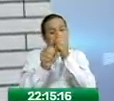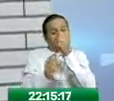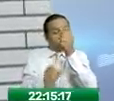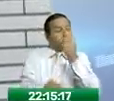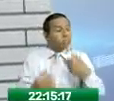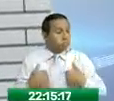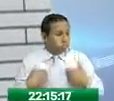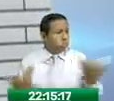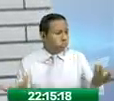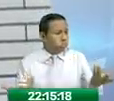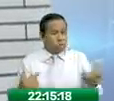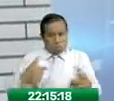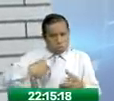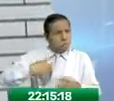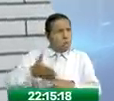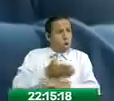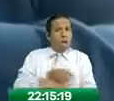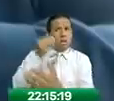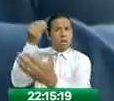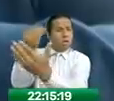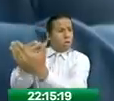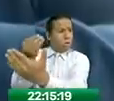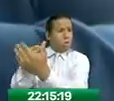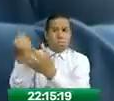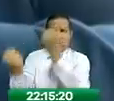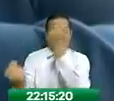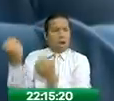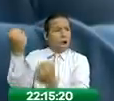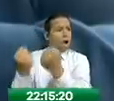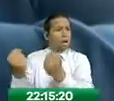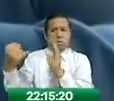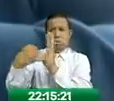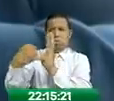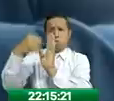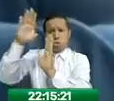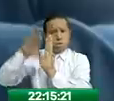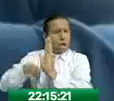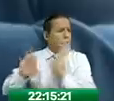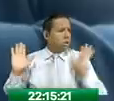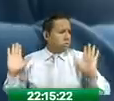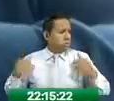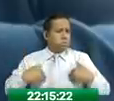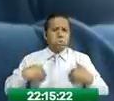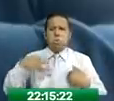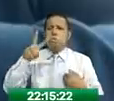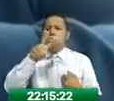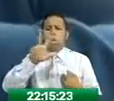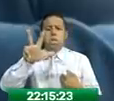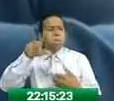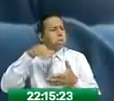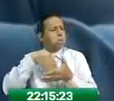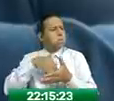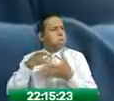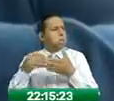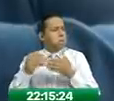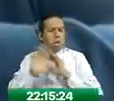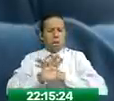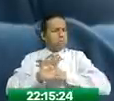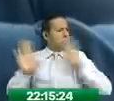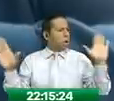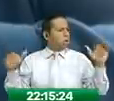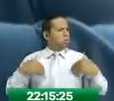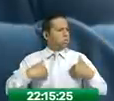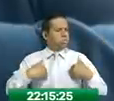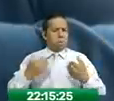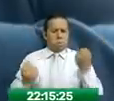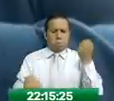admitió que importó un auto, pero que este no es de alta gama, aseguró. De un vehículo valorado en $23,500. Es un